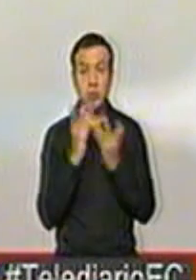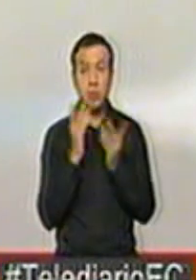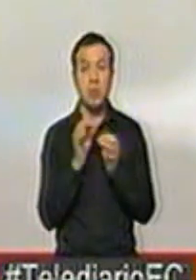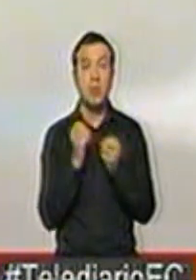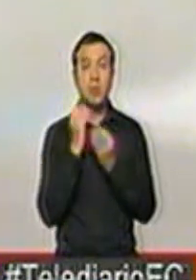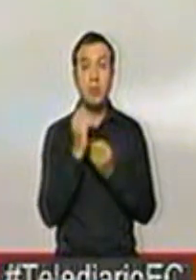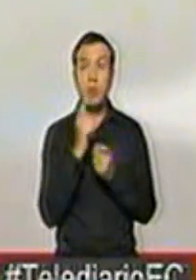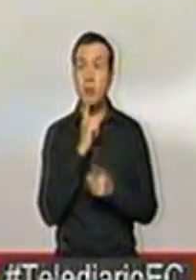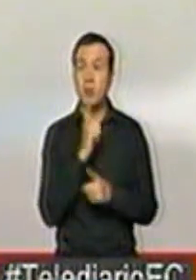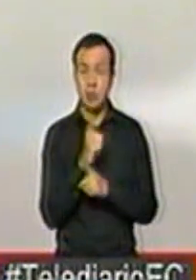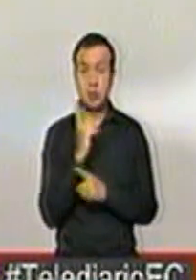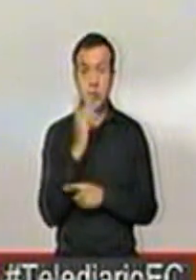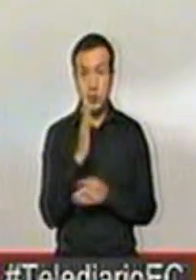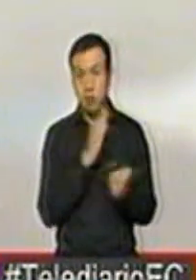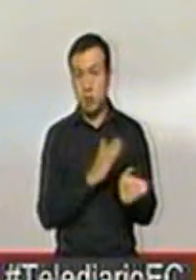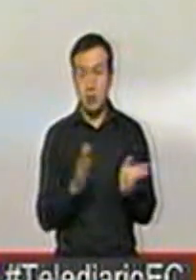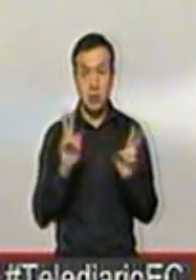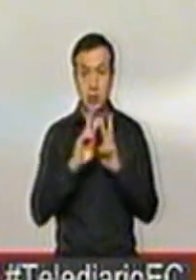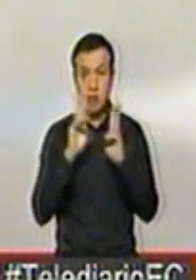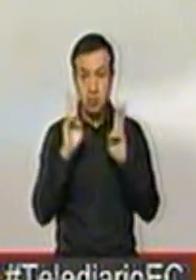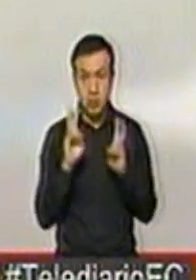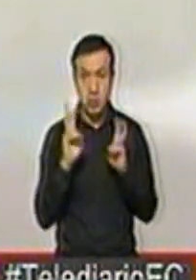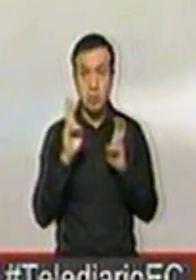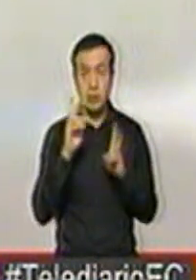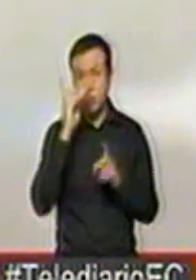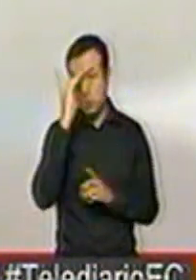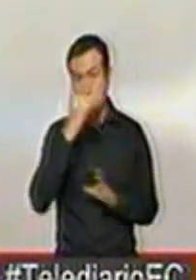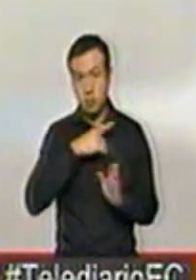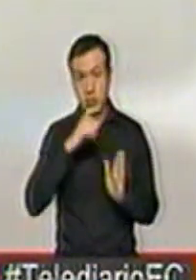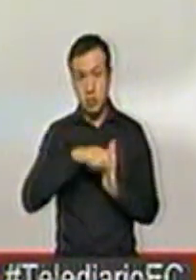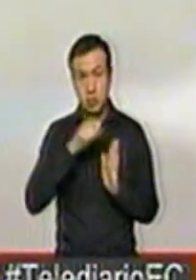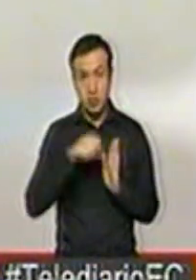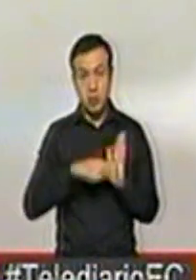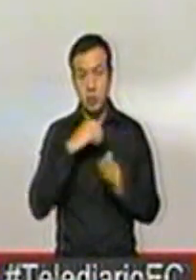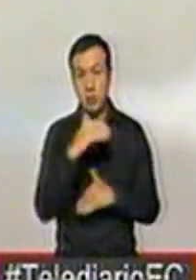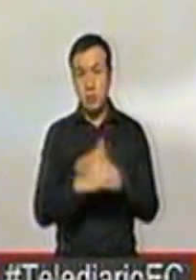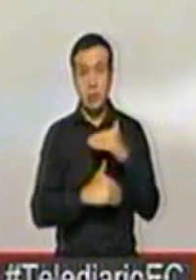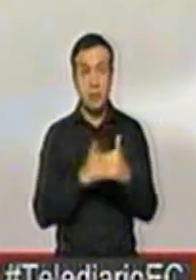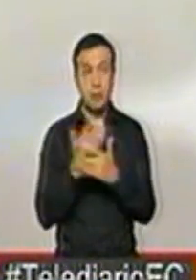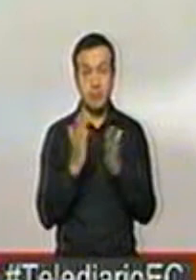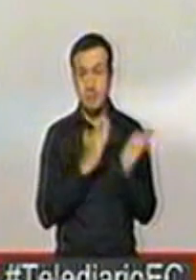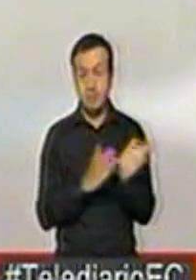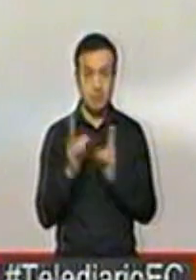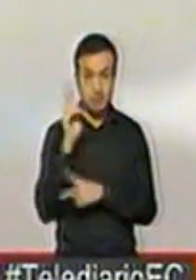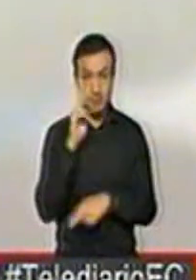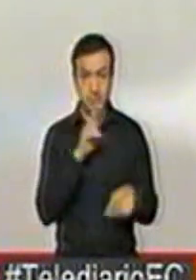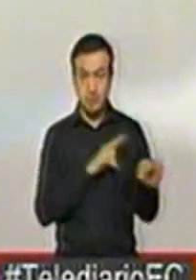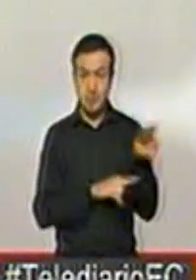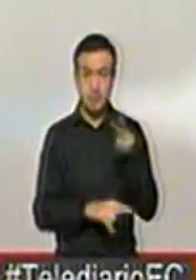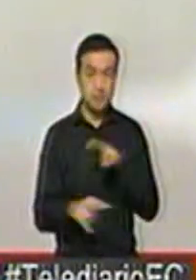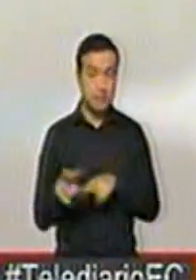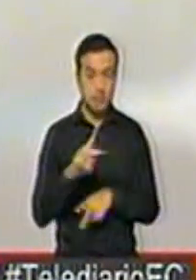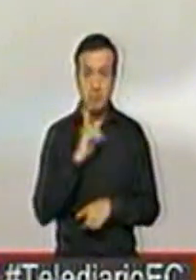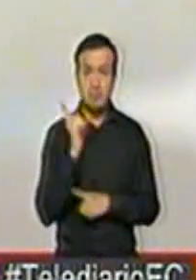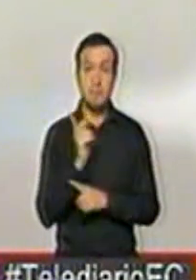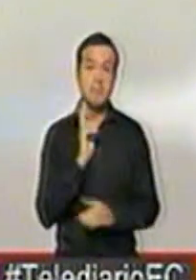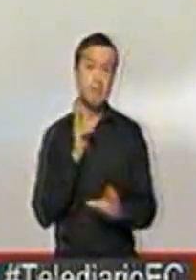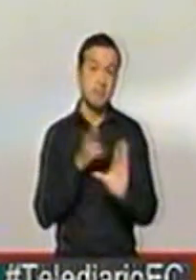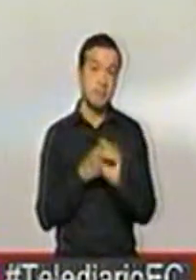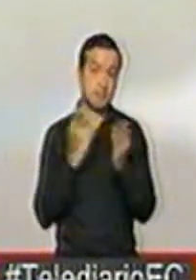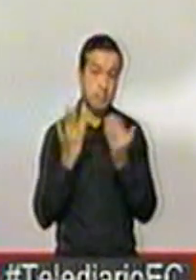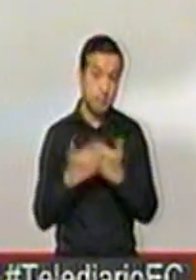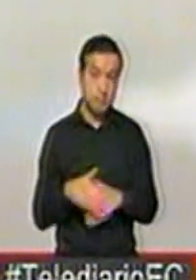al ceis con con el tema referente a las sentencias en el proceso de la evaluación oral también participaron con